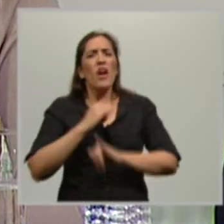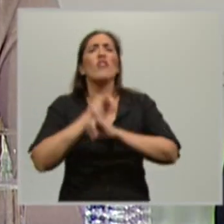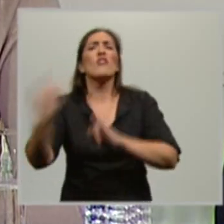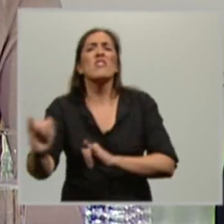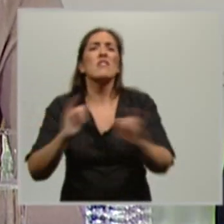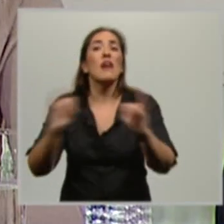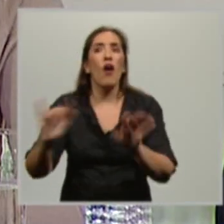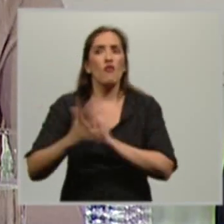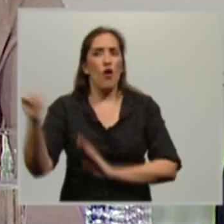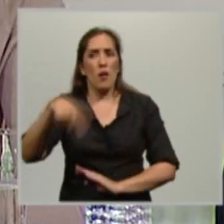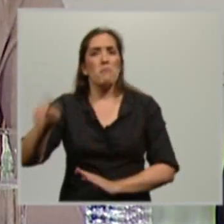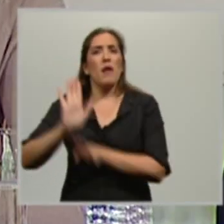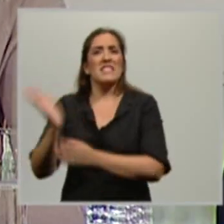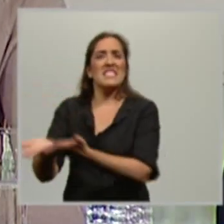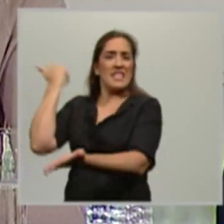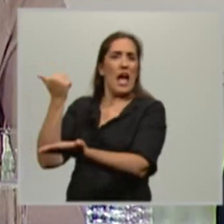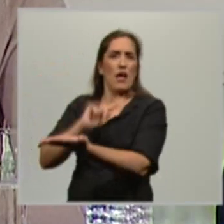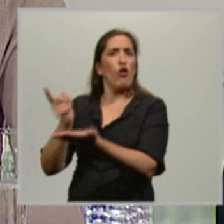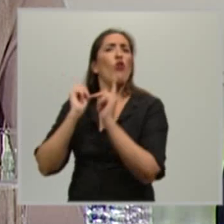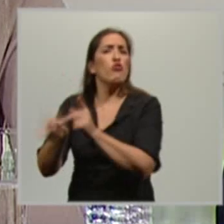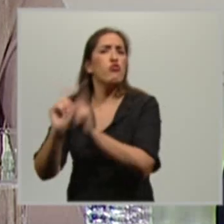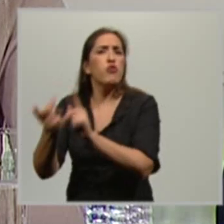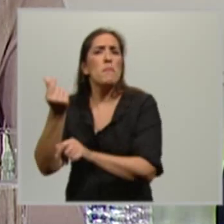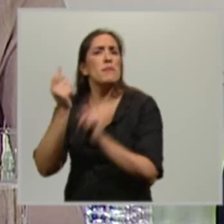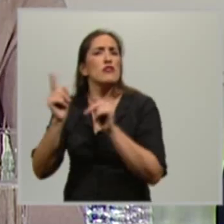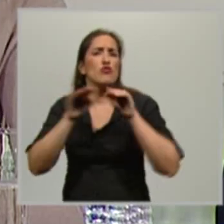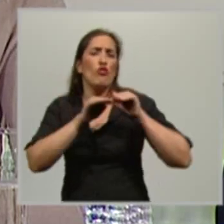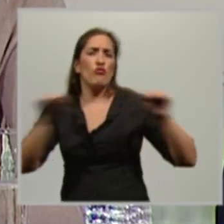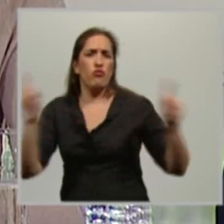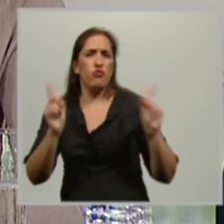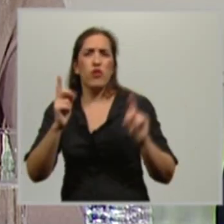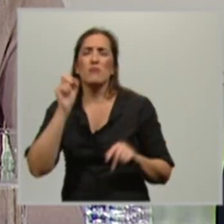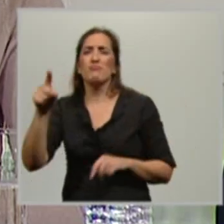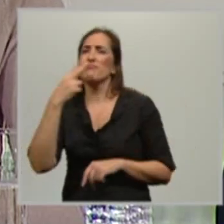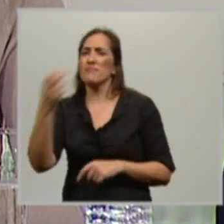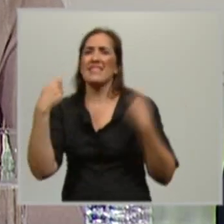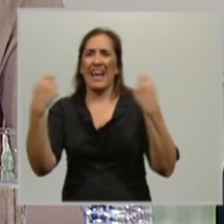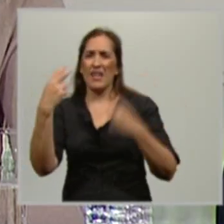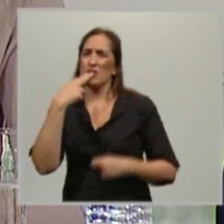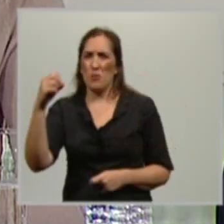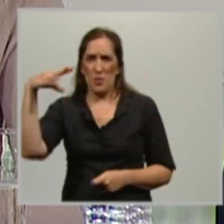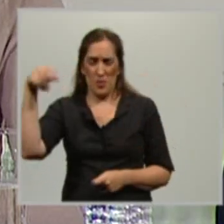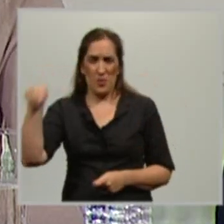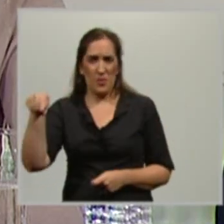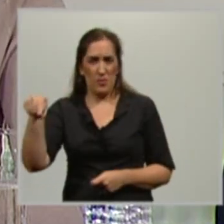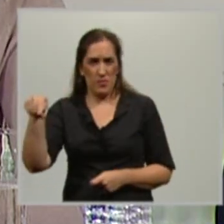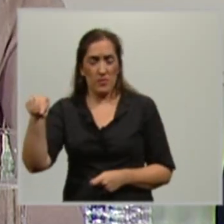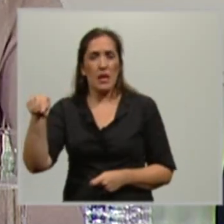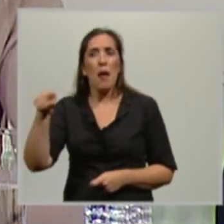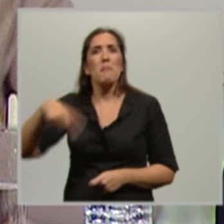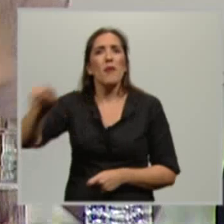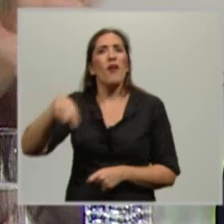al exceptuarla, al mantenerle los mismos precios de energía, para que tengan también